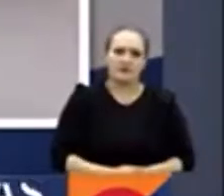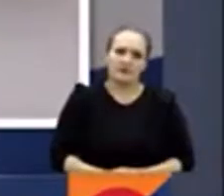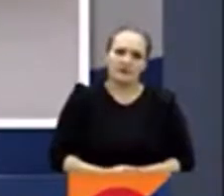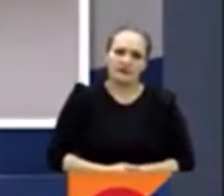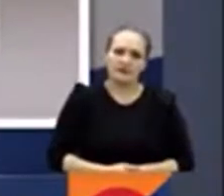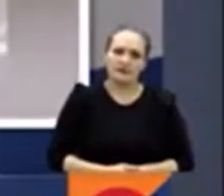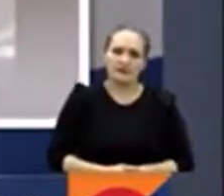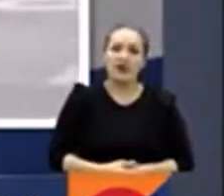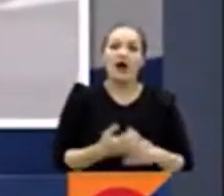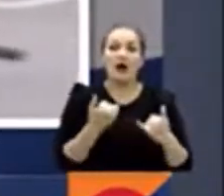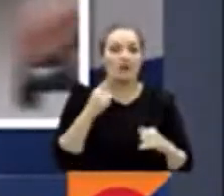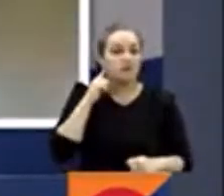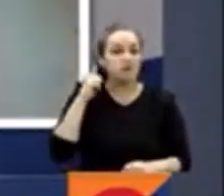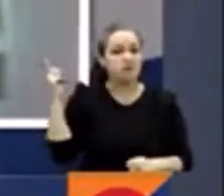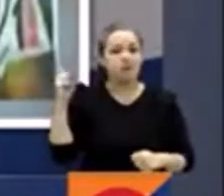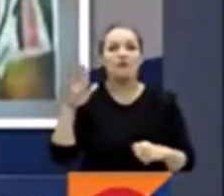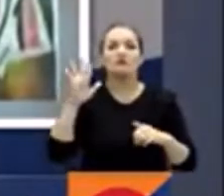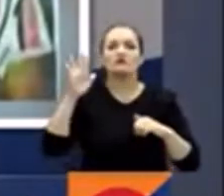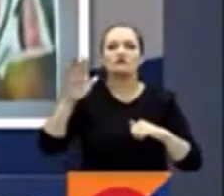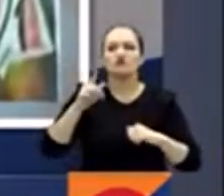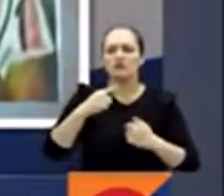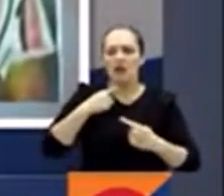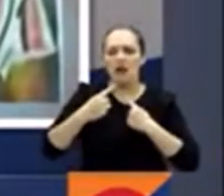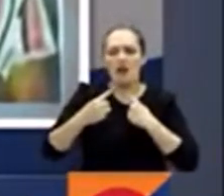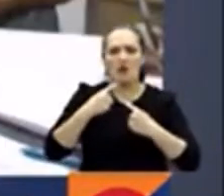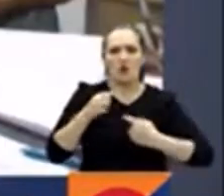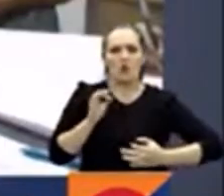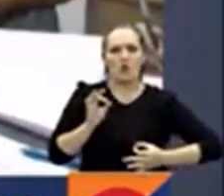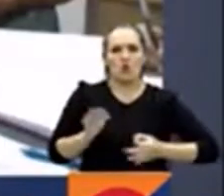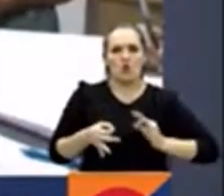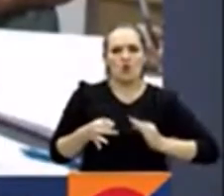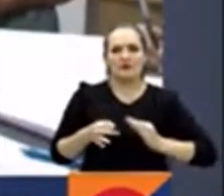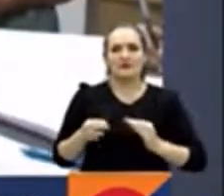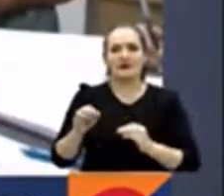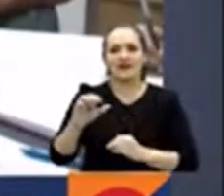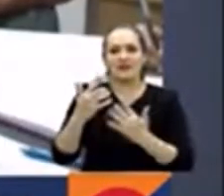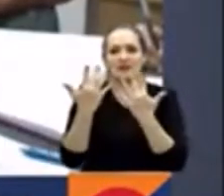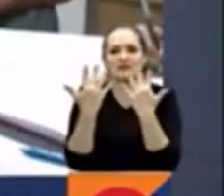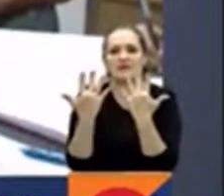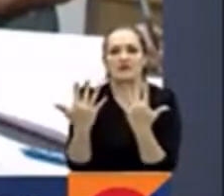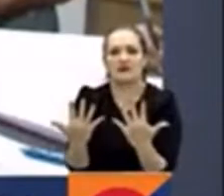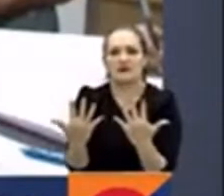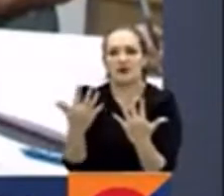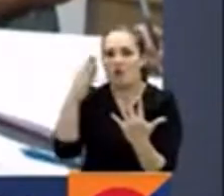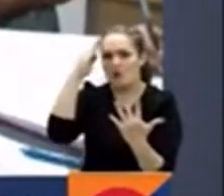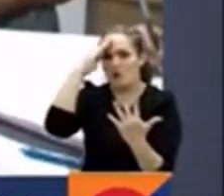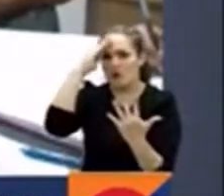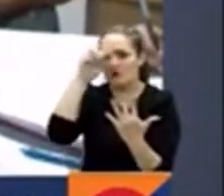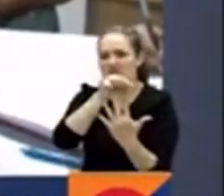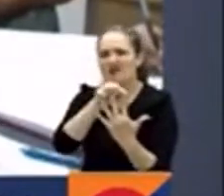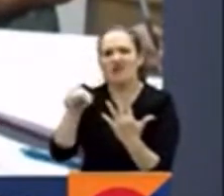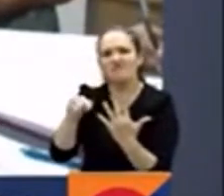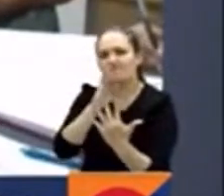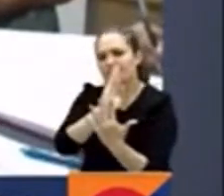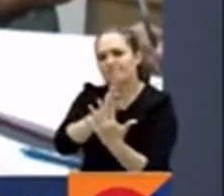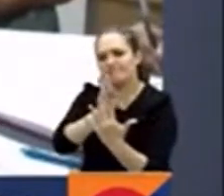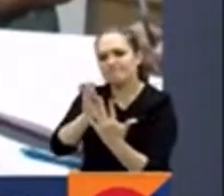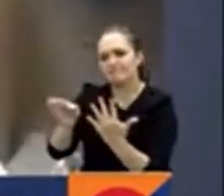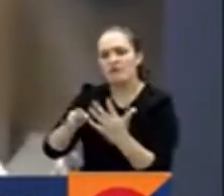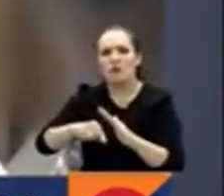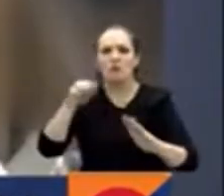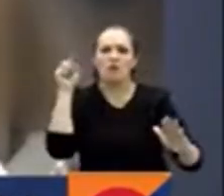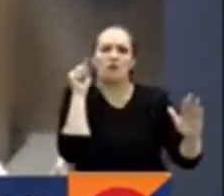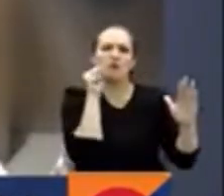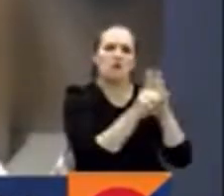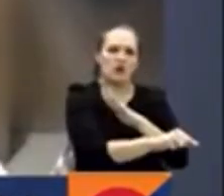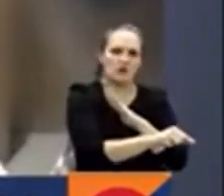A esta hora continúa la audiencia de medida de aseguramiento contra los 10 policías señalados del asesinato de los tres jóvenes en Chocó, Sucre,